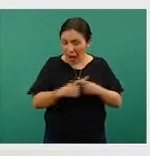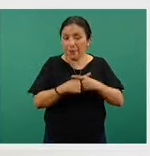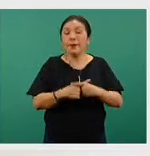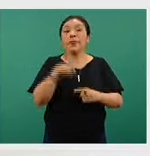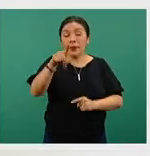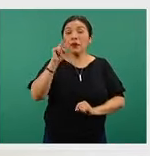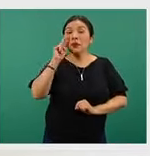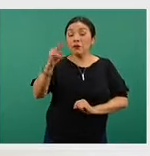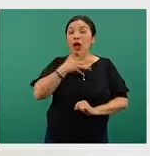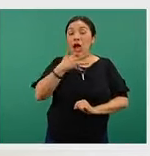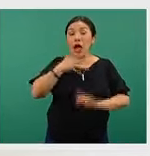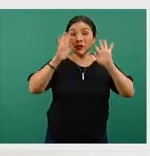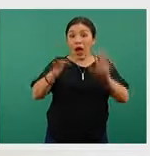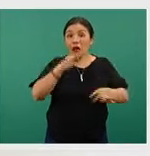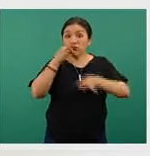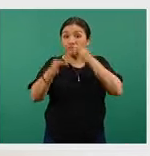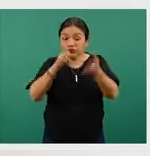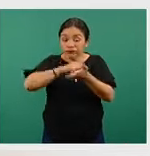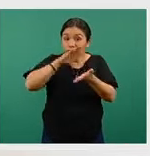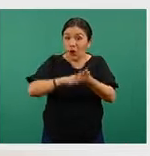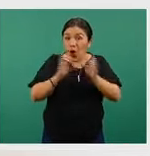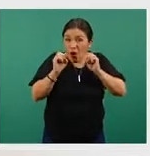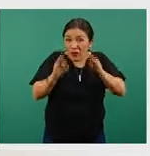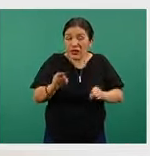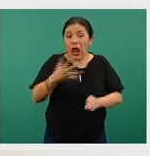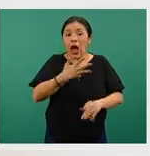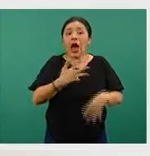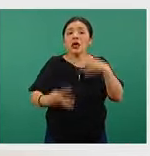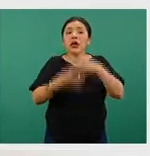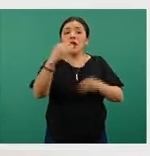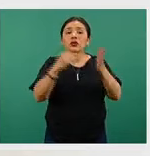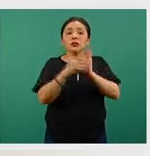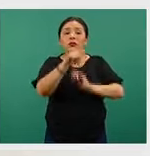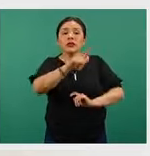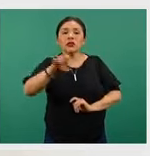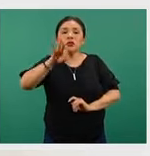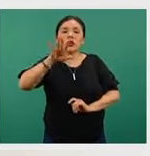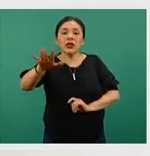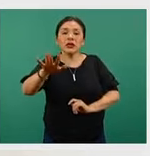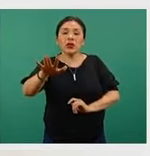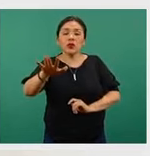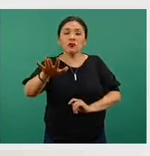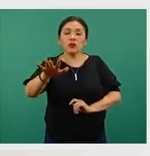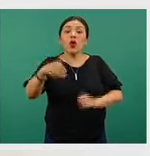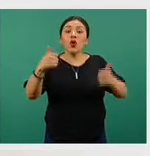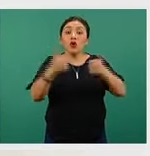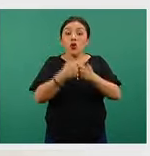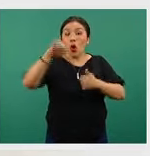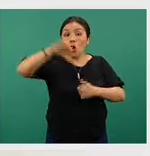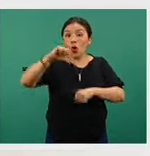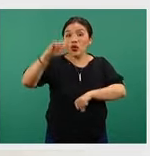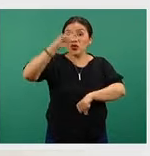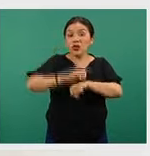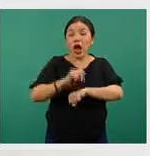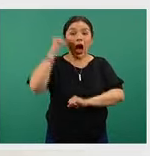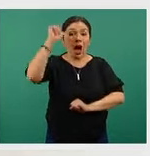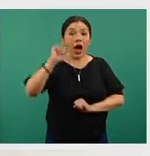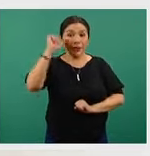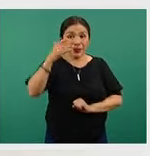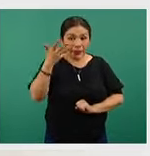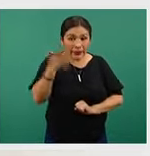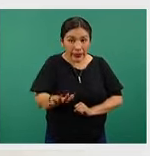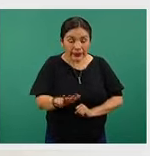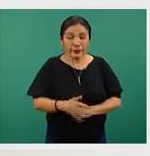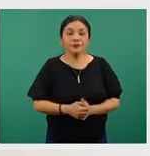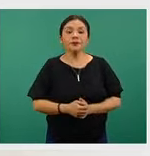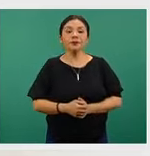notificados oficialmente 14.745 casos con corte al día de hoy 10 de abril